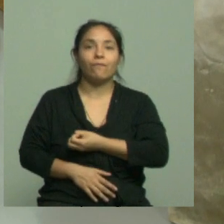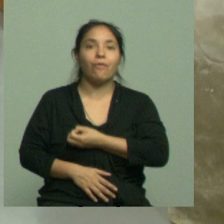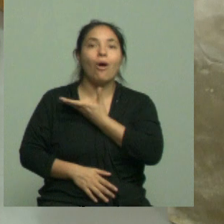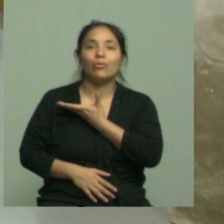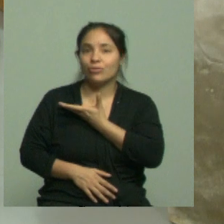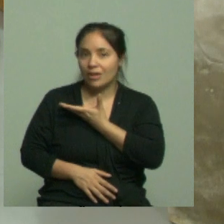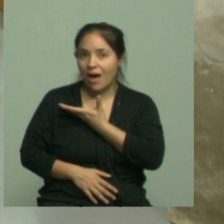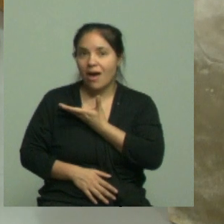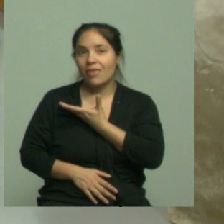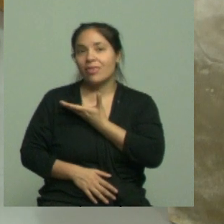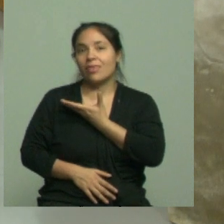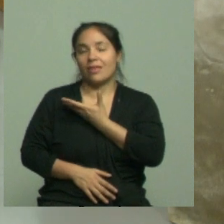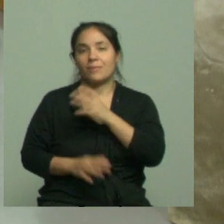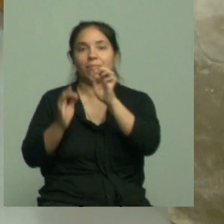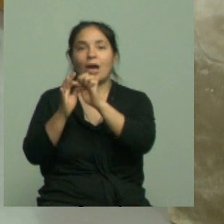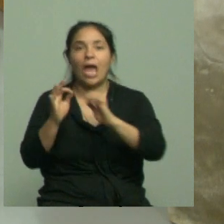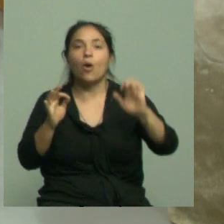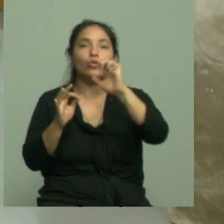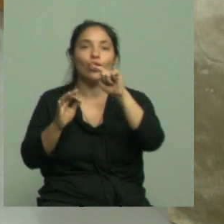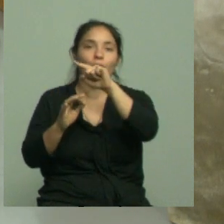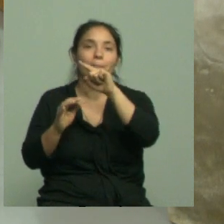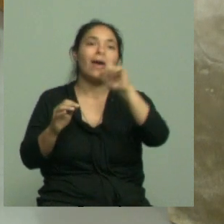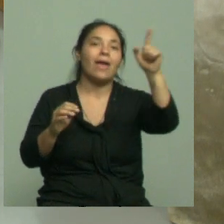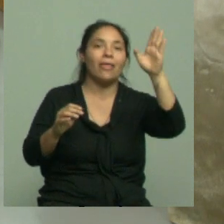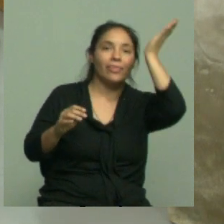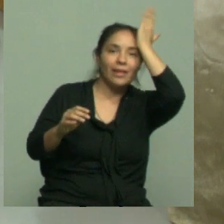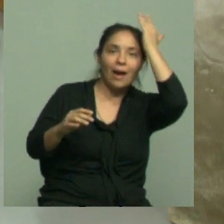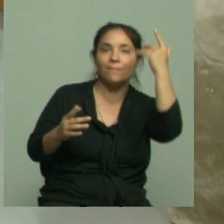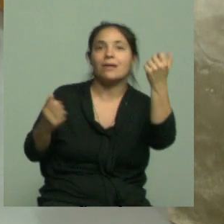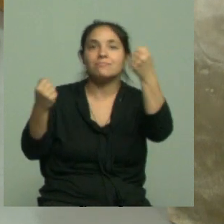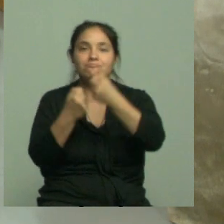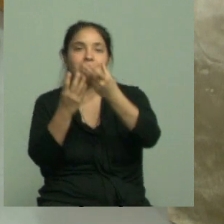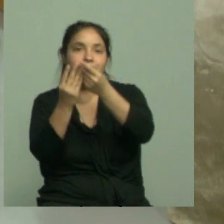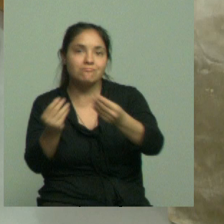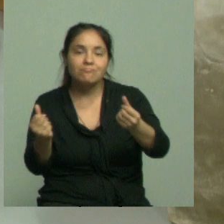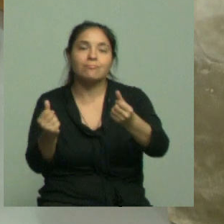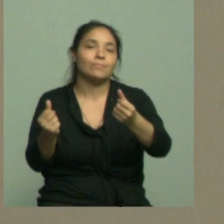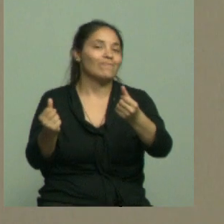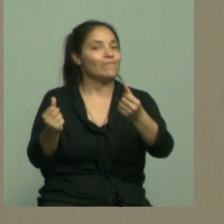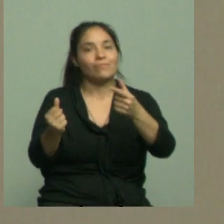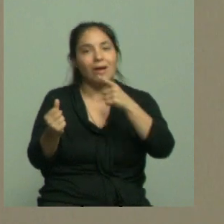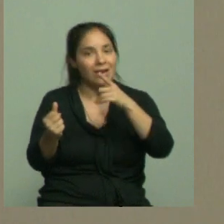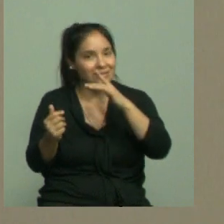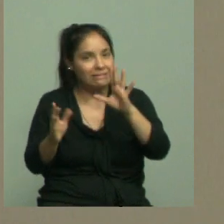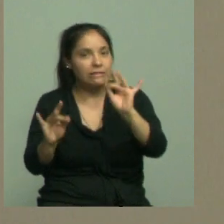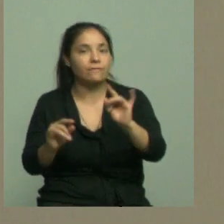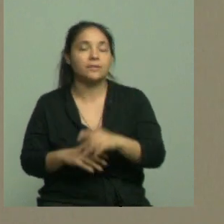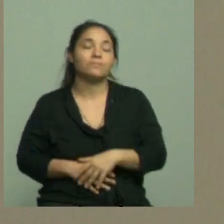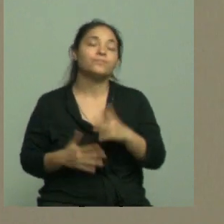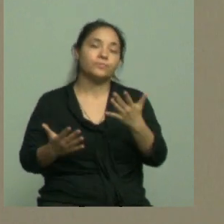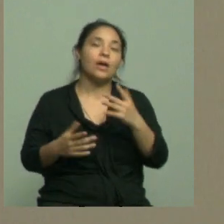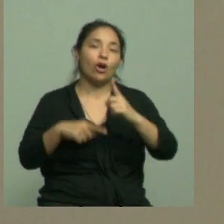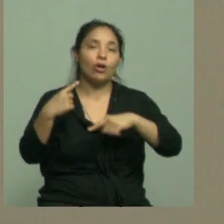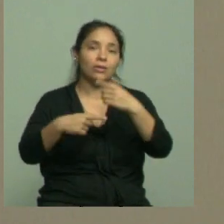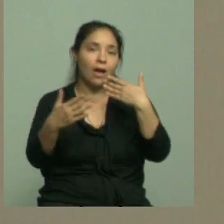entre Donald Trump y la Unión Europea como no lo estuvieron en su momento. Claro, tal cual. Bueno, Augusto, vamos a seguir con estos temas, por supuesto, y lo vamos a